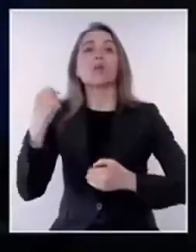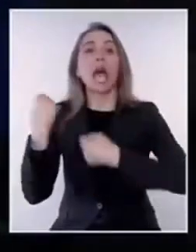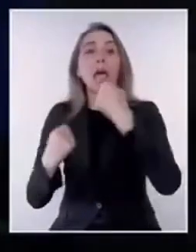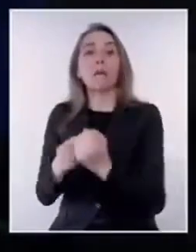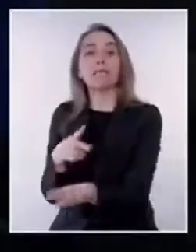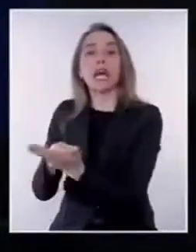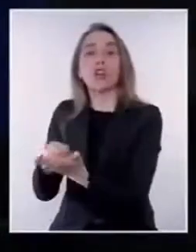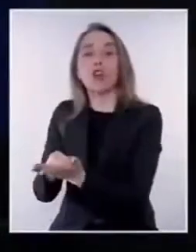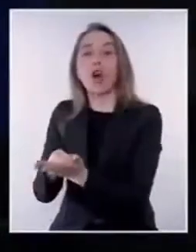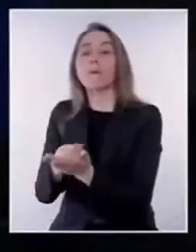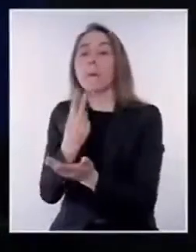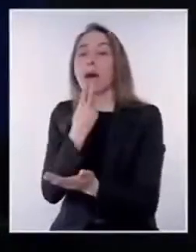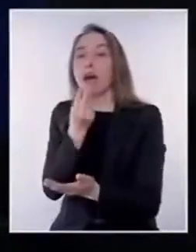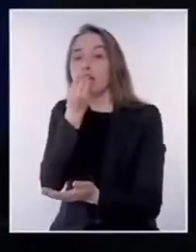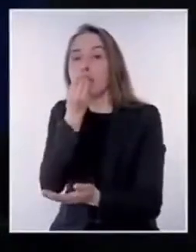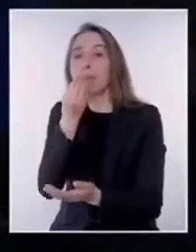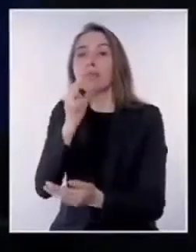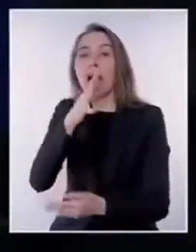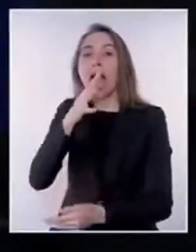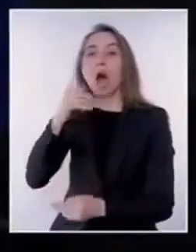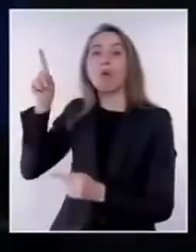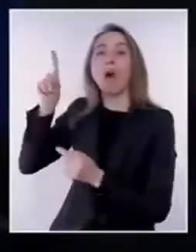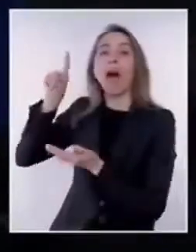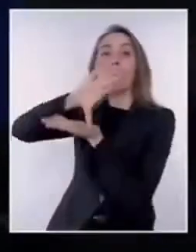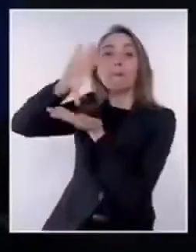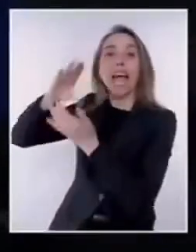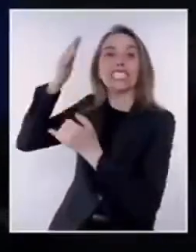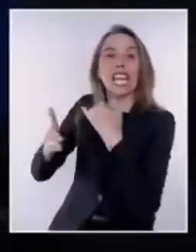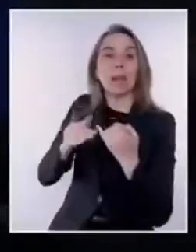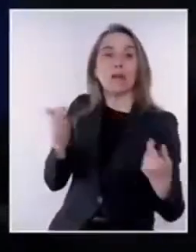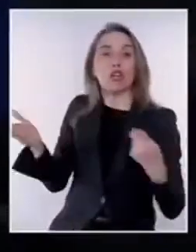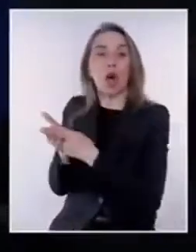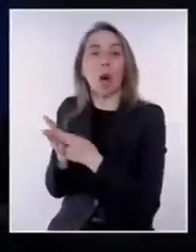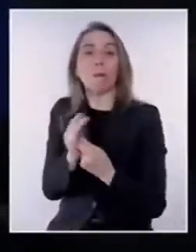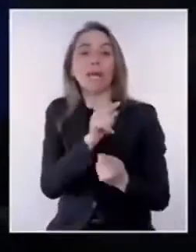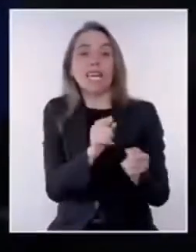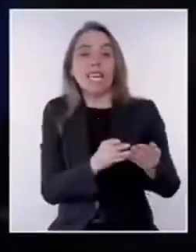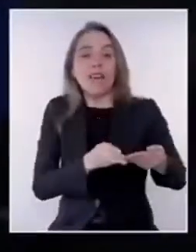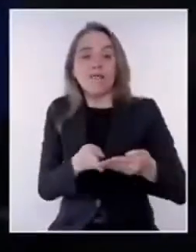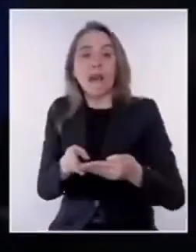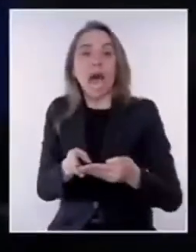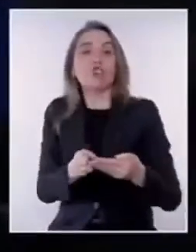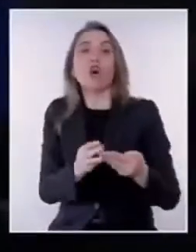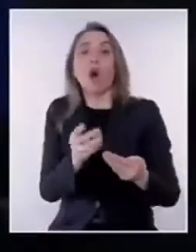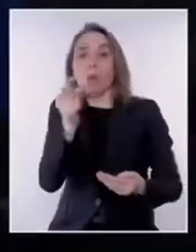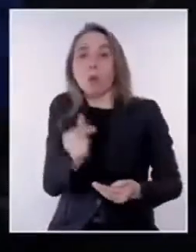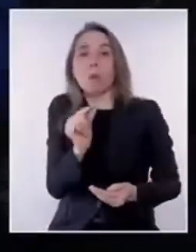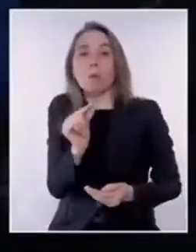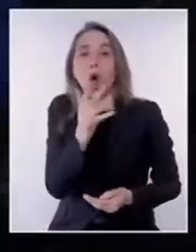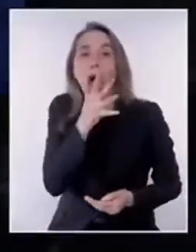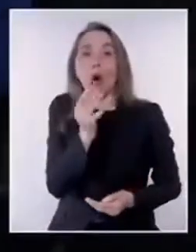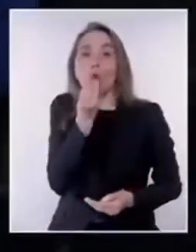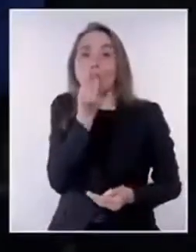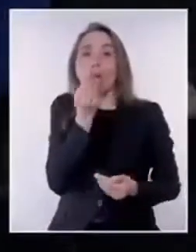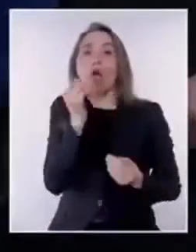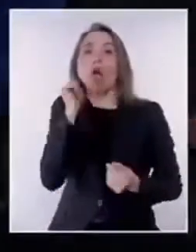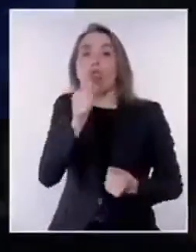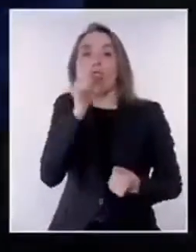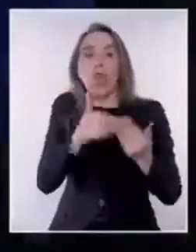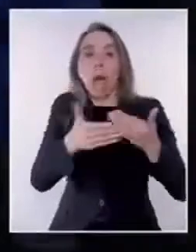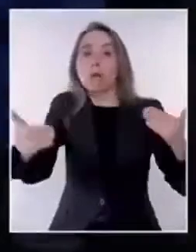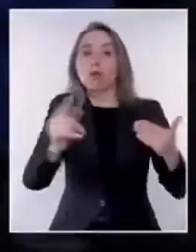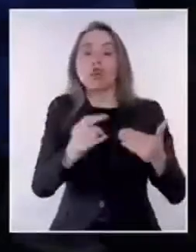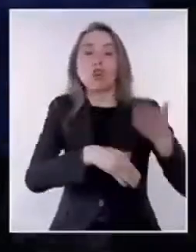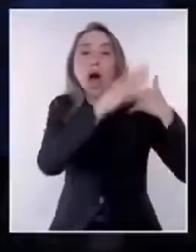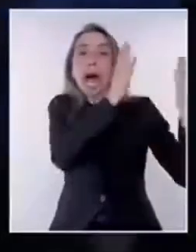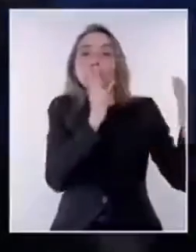adquirir víveres y agua en territorio enemigo, que era muy significativo, porque el buque no tenía autonomía eterna, entonces, menos en esa época,